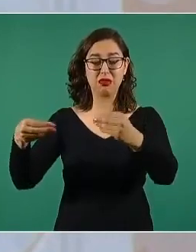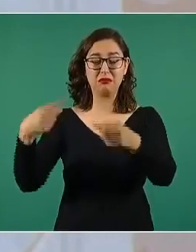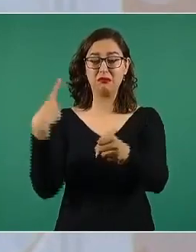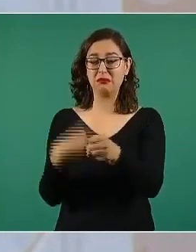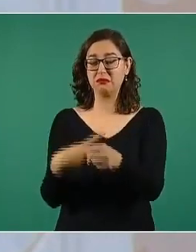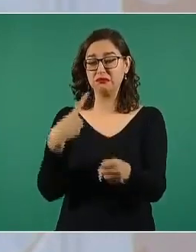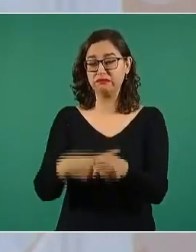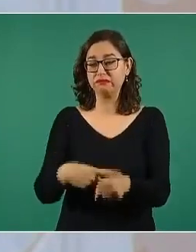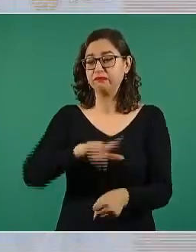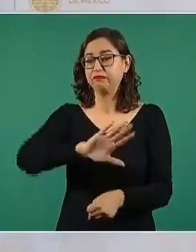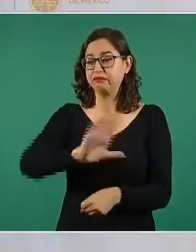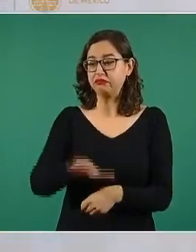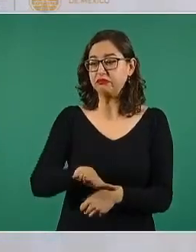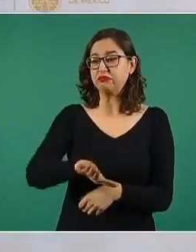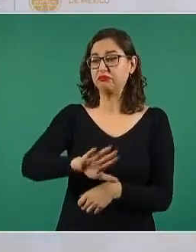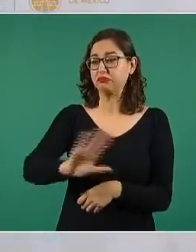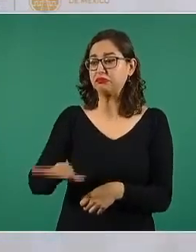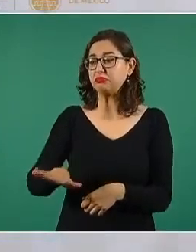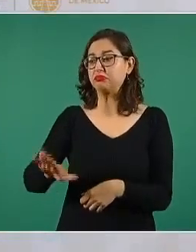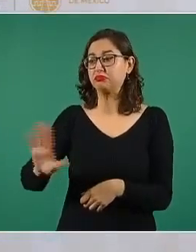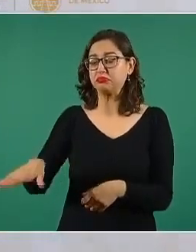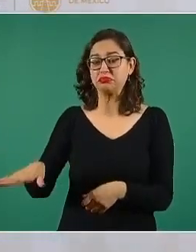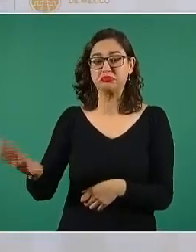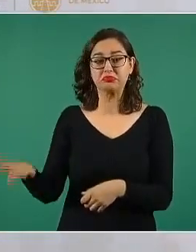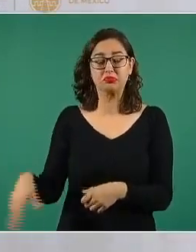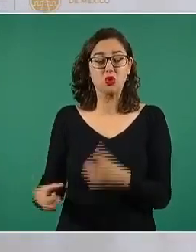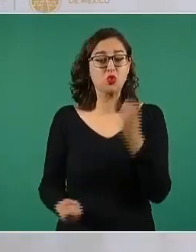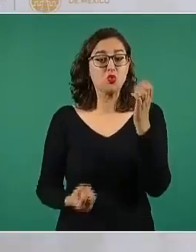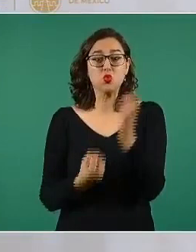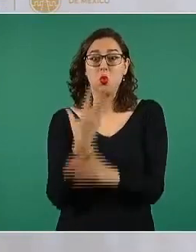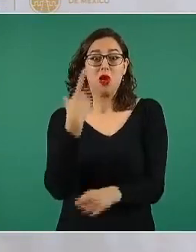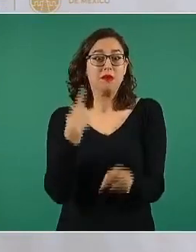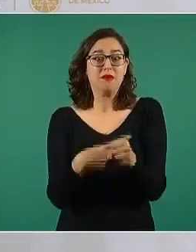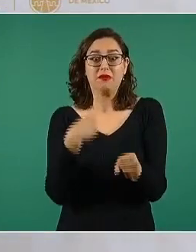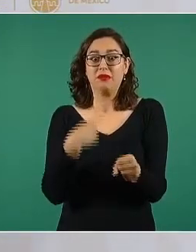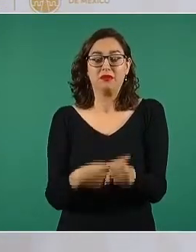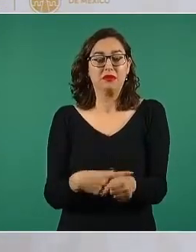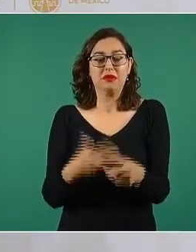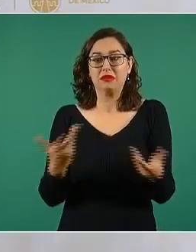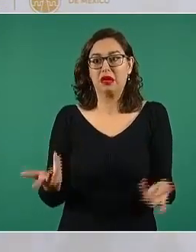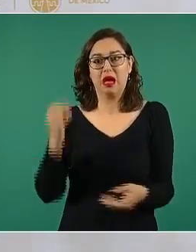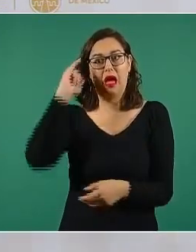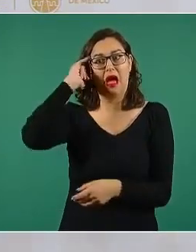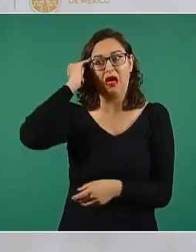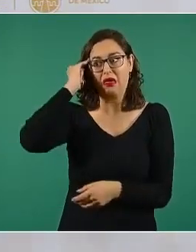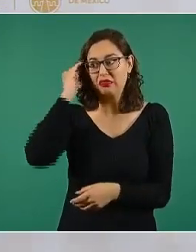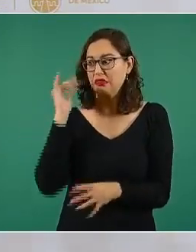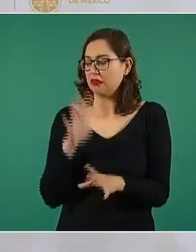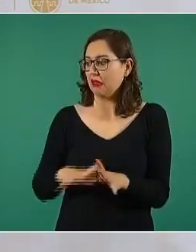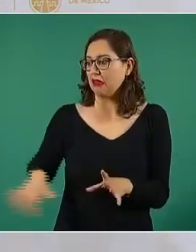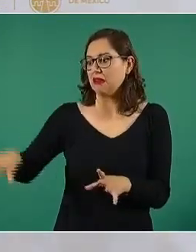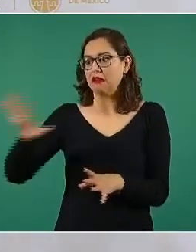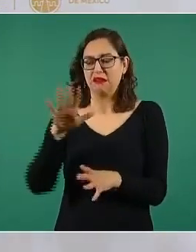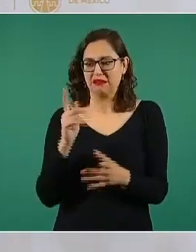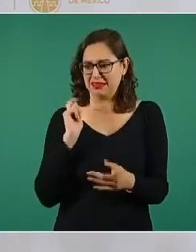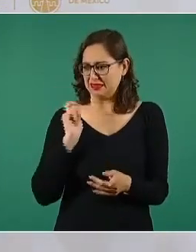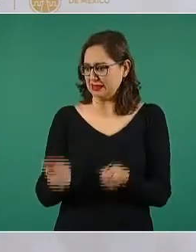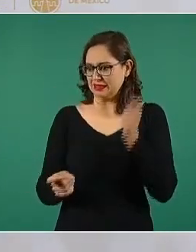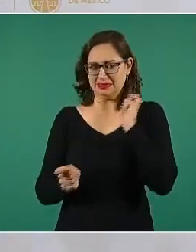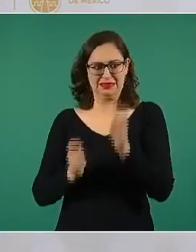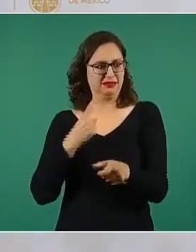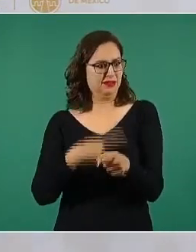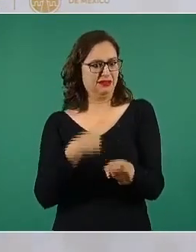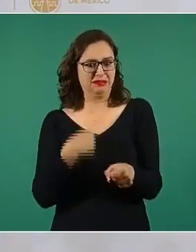la llegada de enfermedades desconocidas que los curanderos aborígenes no sabían cómo